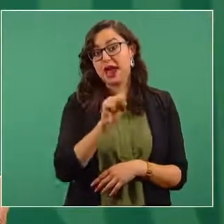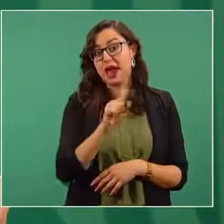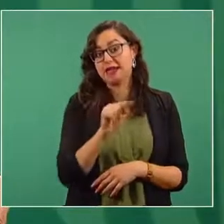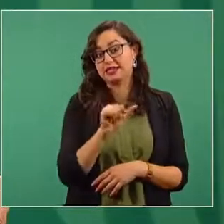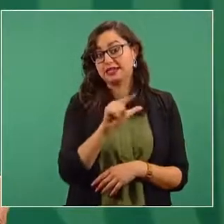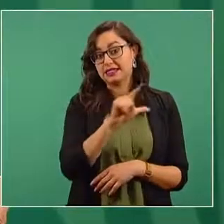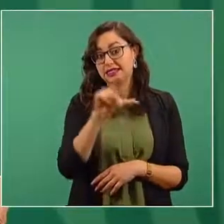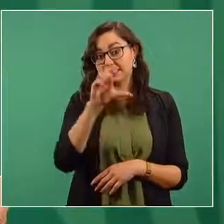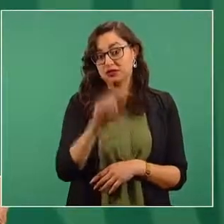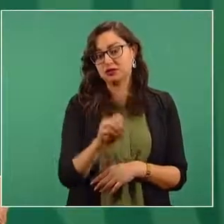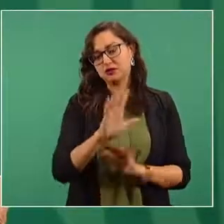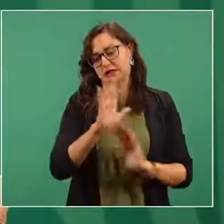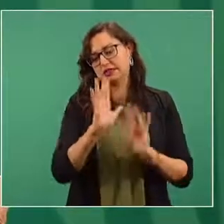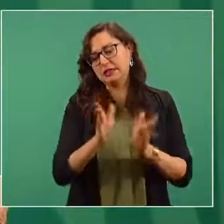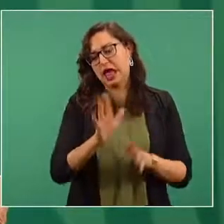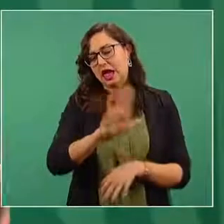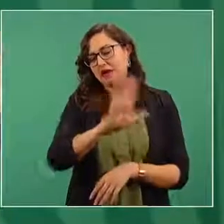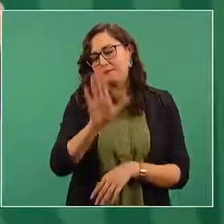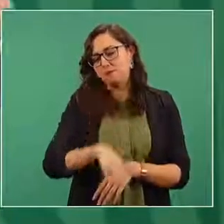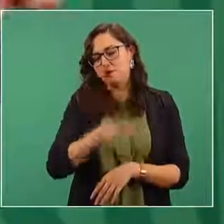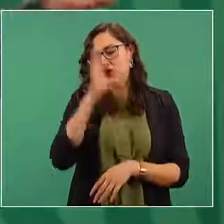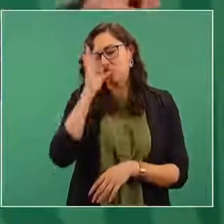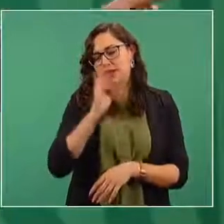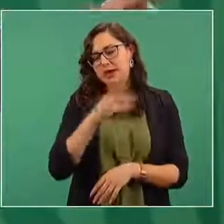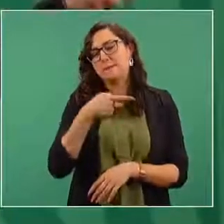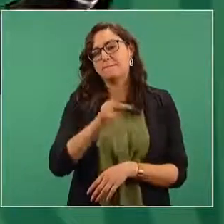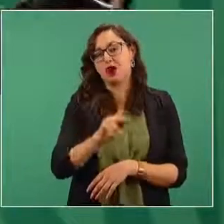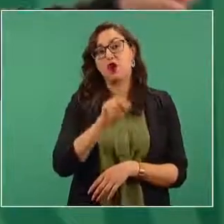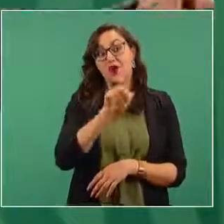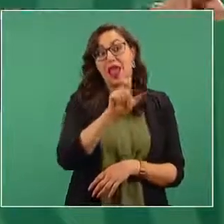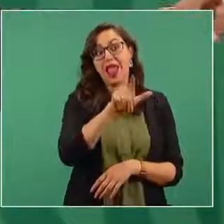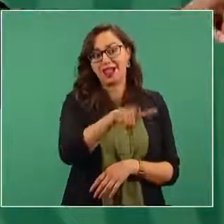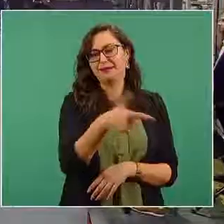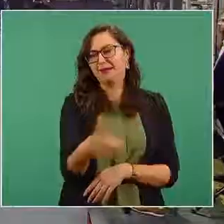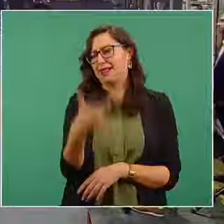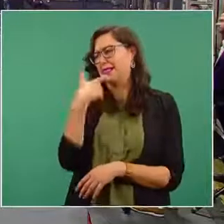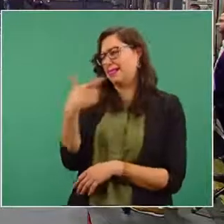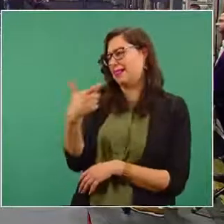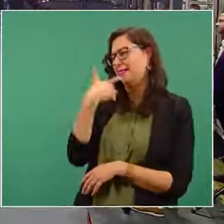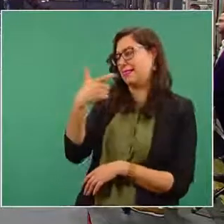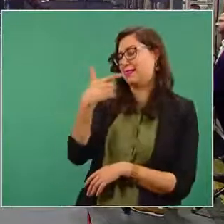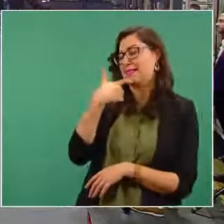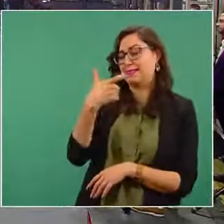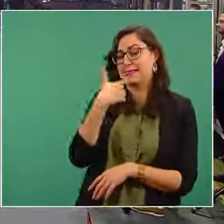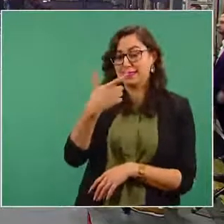en aquel entonces, aun cuando el que había mandado